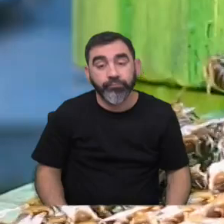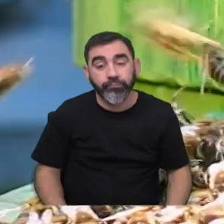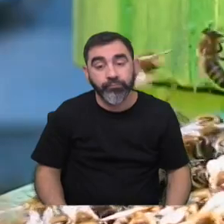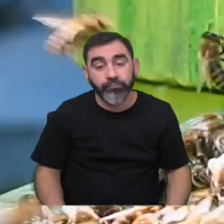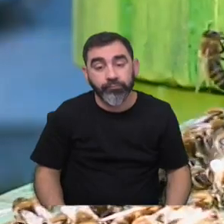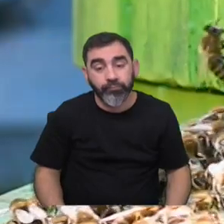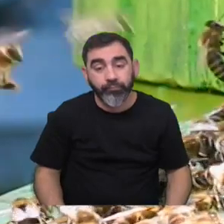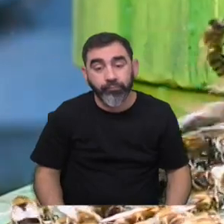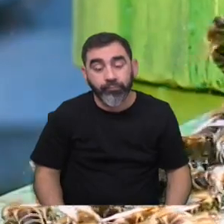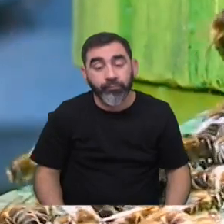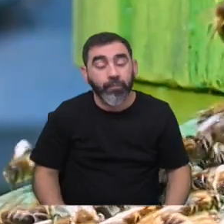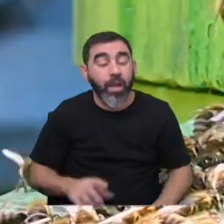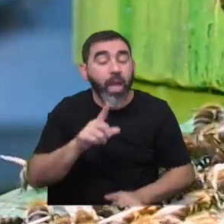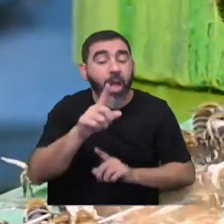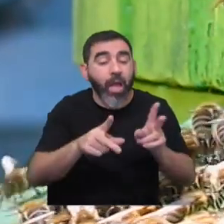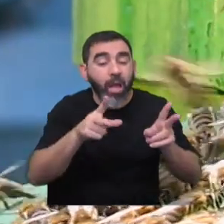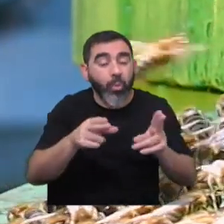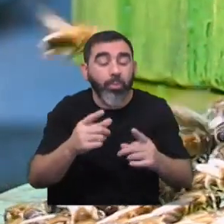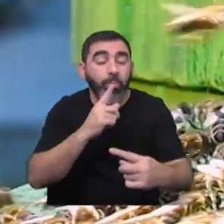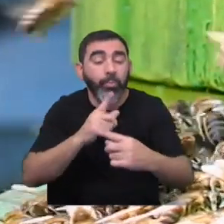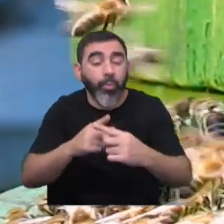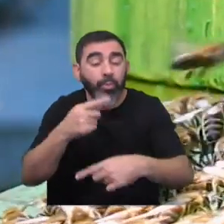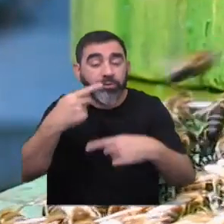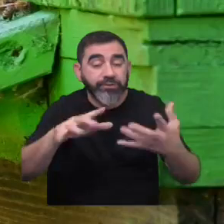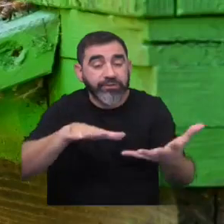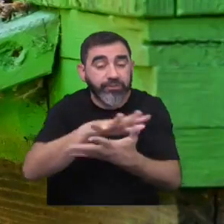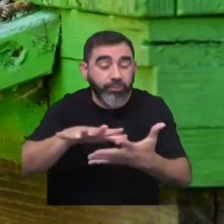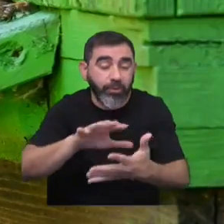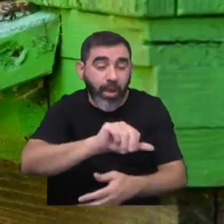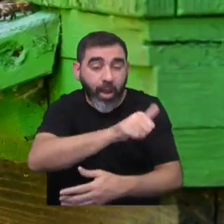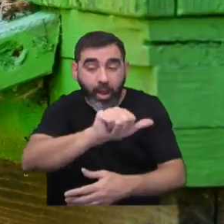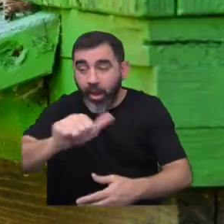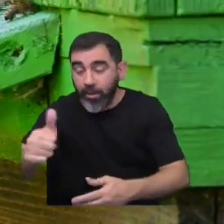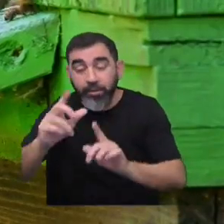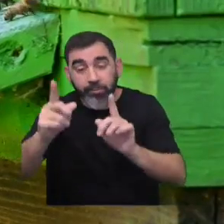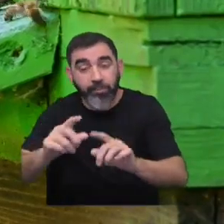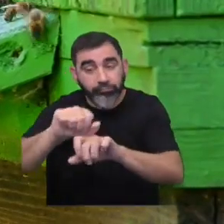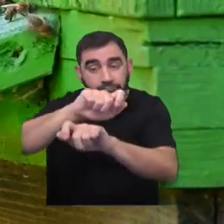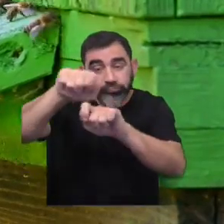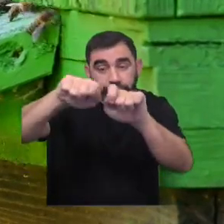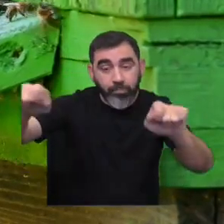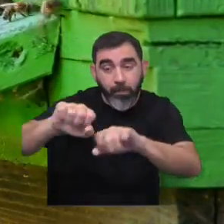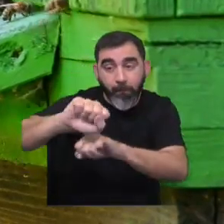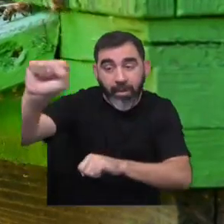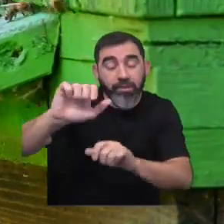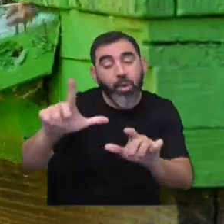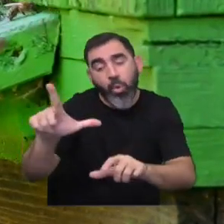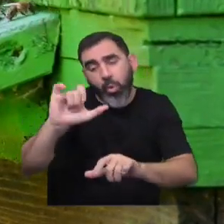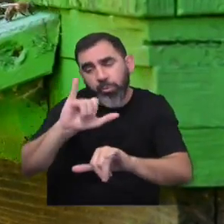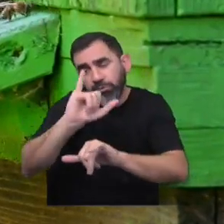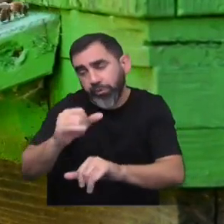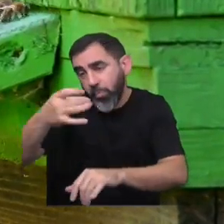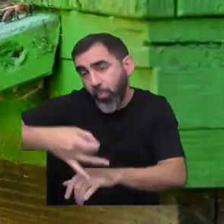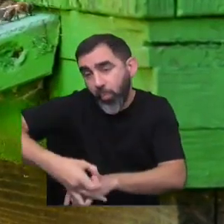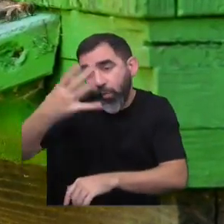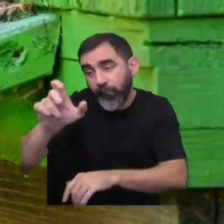son ciclos virtuosos, son situaciones ganar-ganar. También en la maestría, obviamente estamos abiertos que